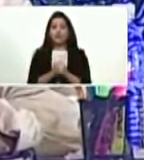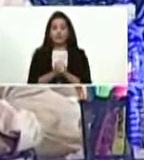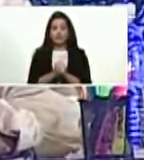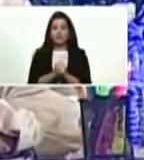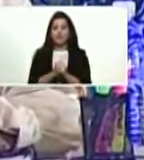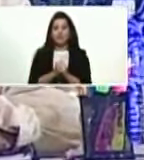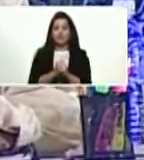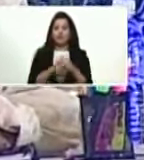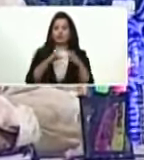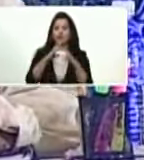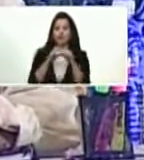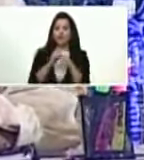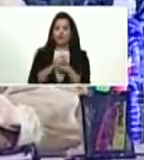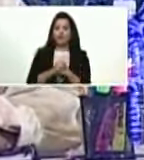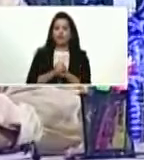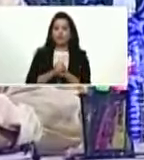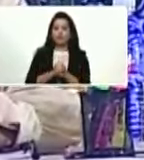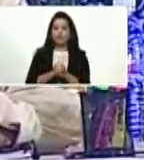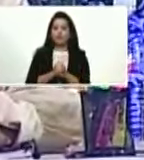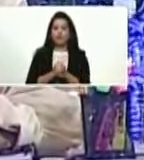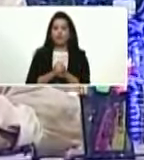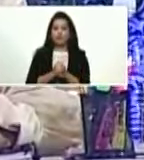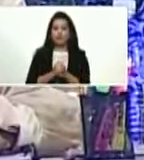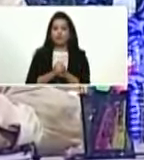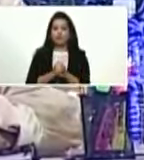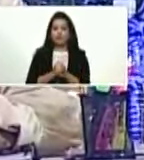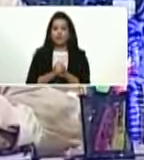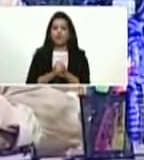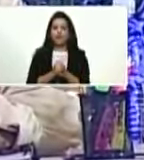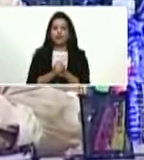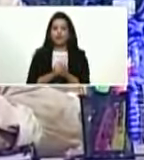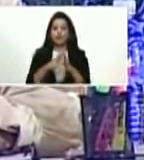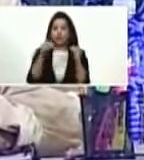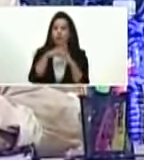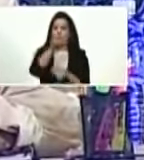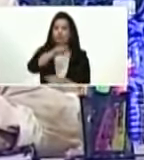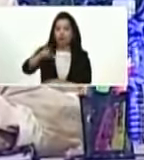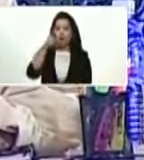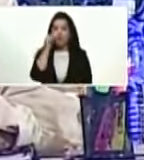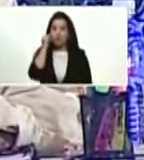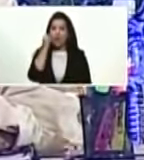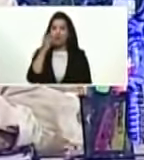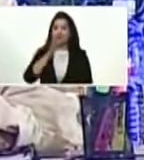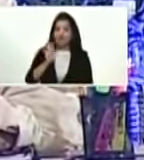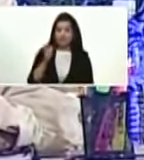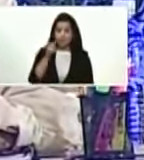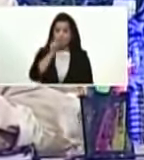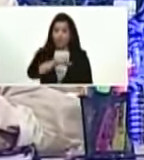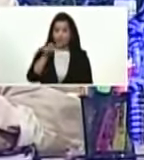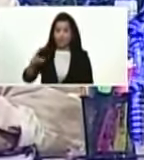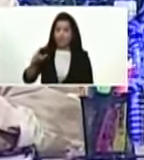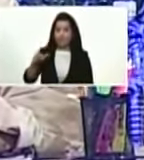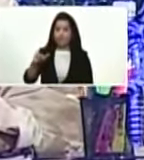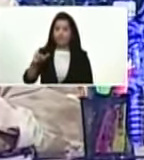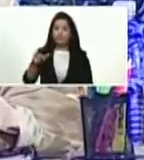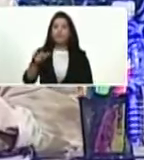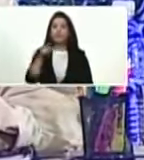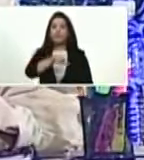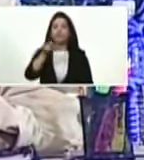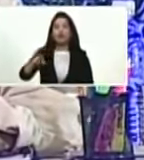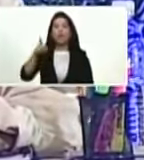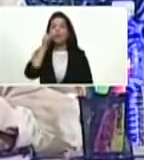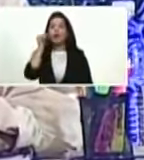lo que estamos articulando, a los compañeros y compañeras que dirigen medios comunitarios, me